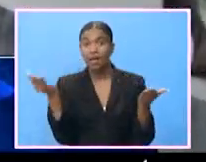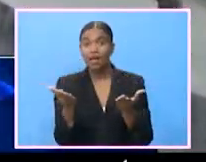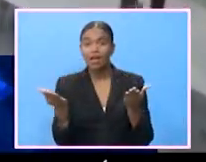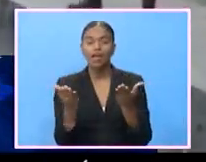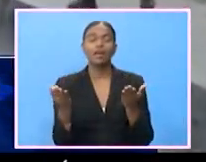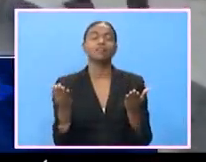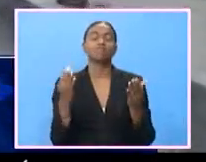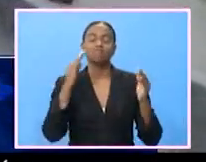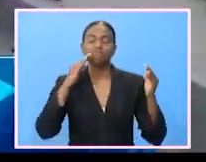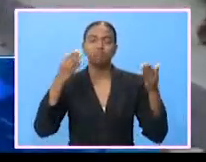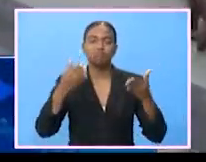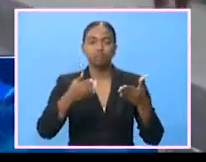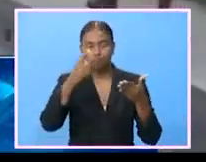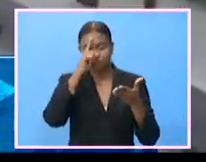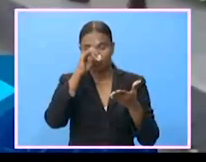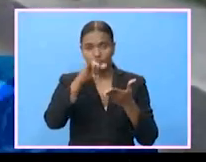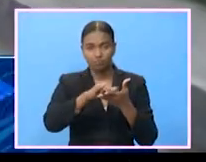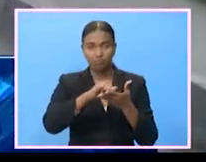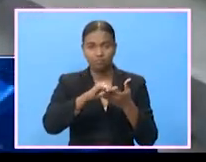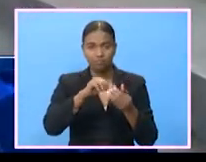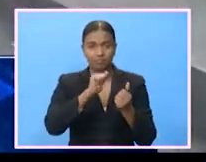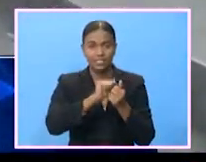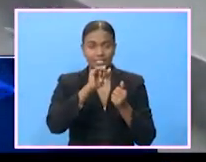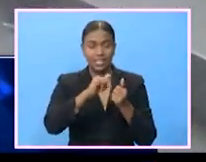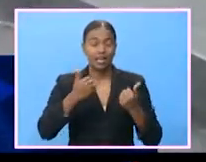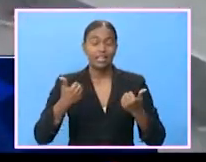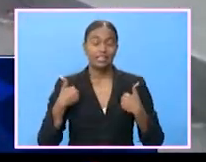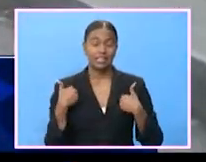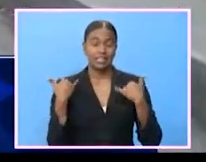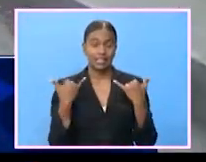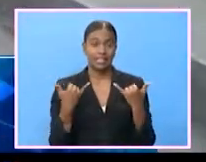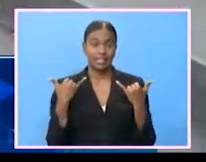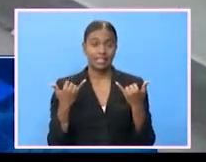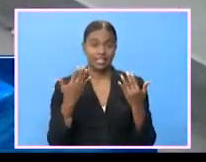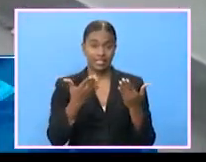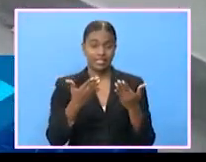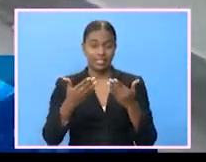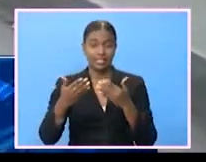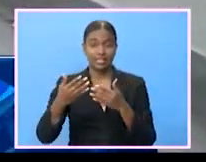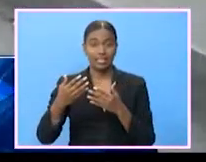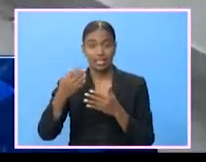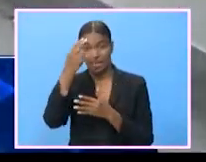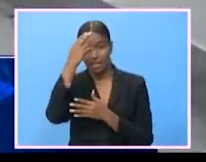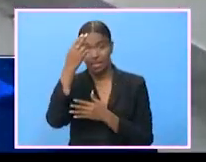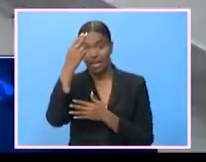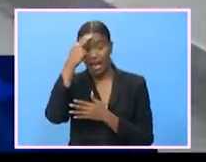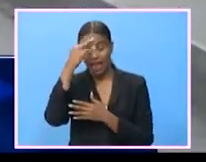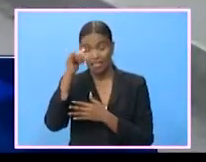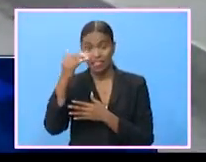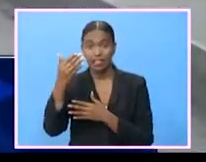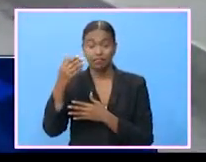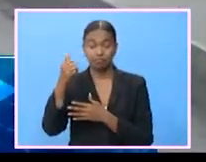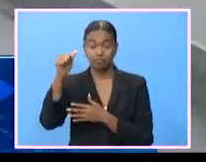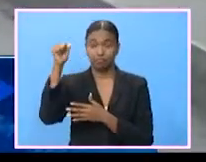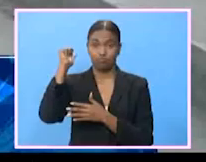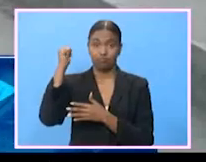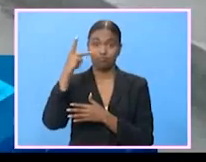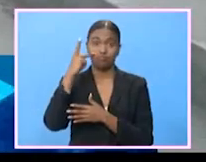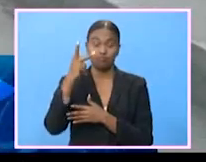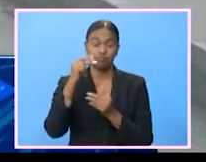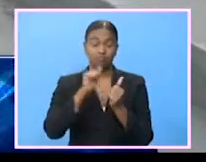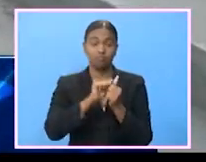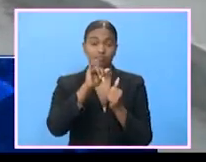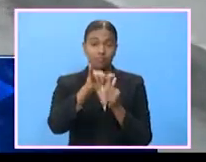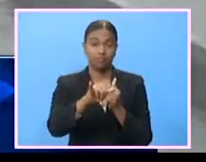es básicamente pues esa situación tan difícil que vive esta vecina isla, ¿no? Que está a mis espaldas, justo cruzando pues